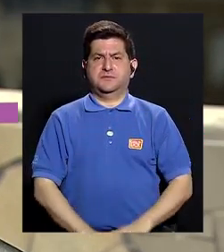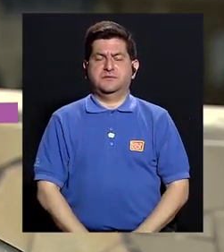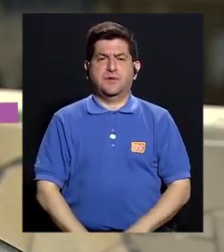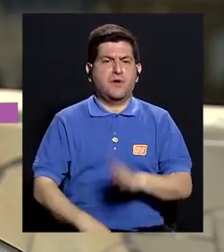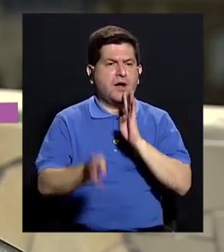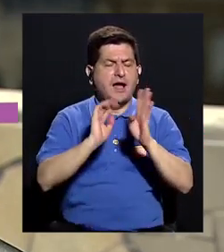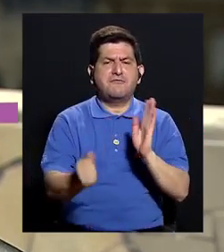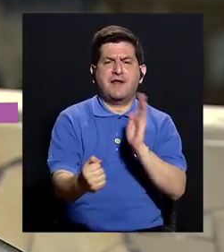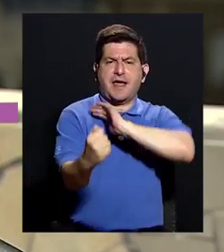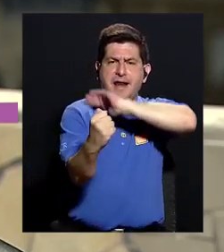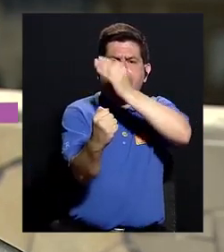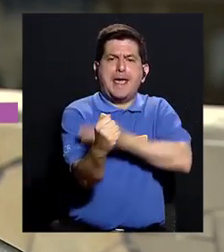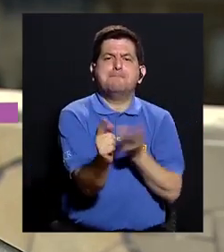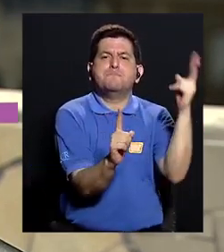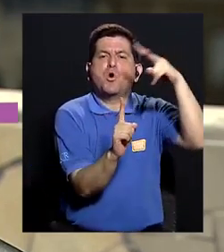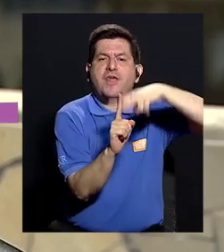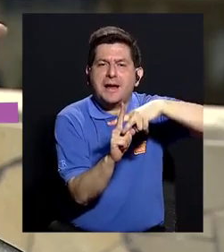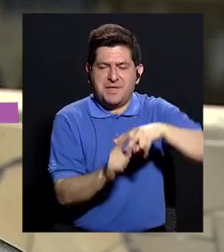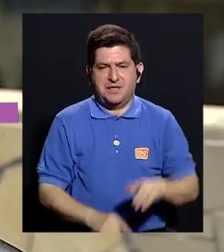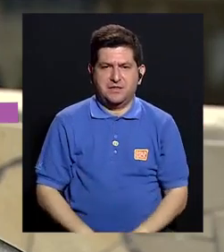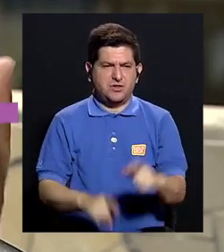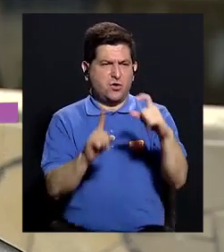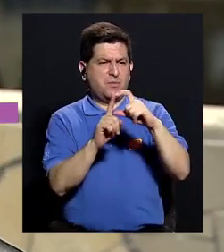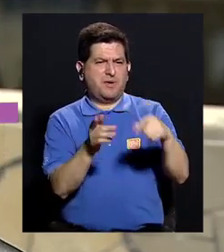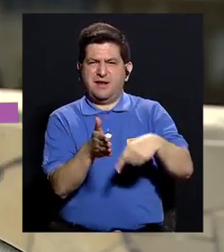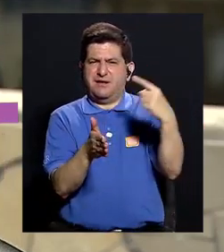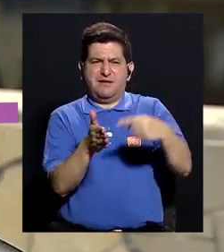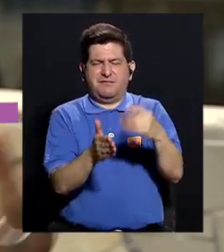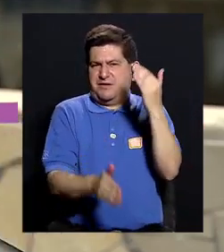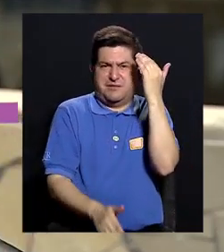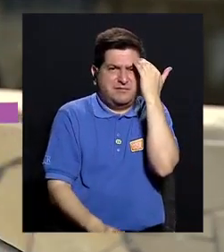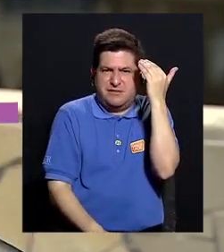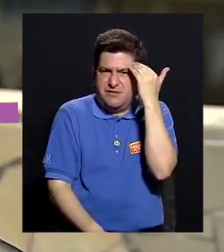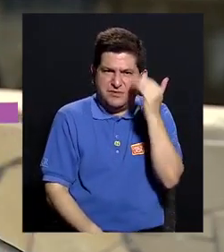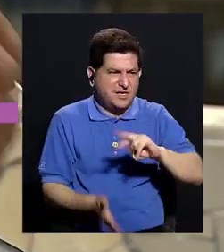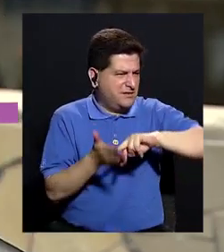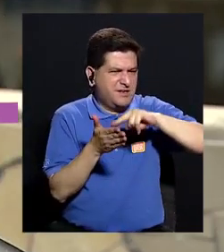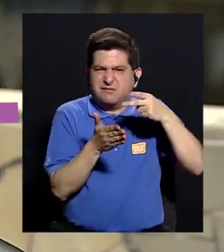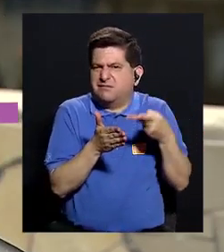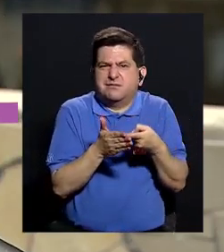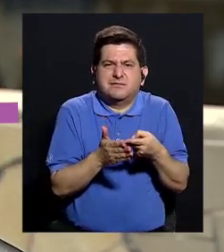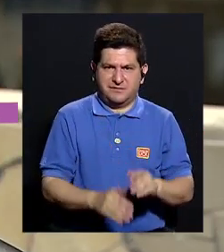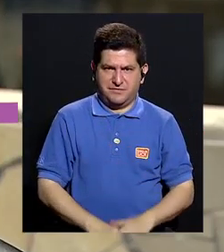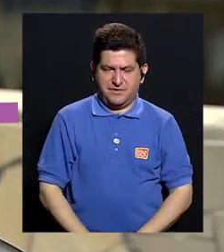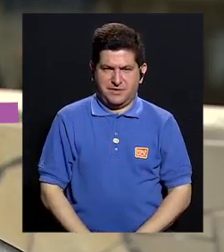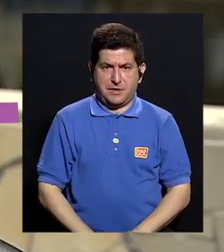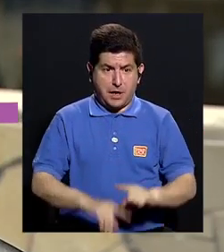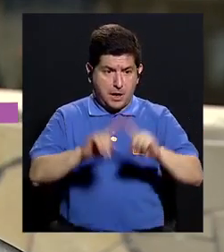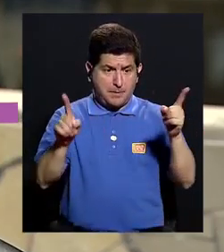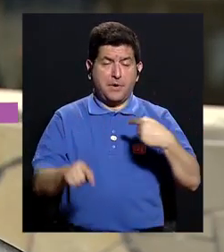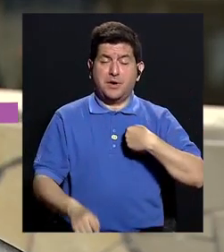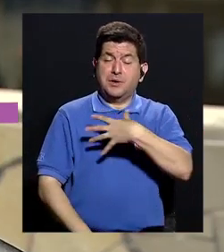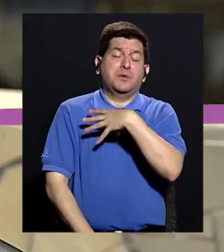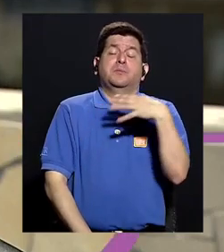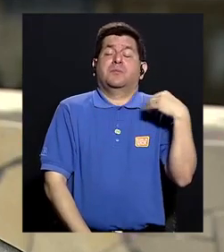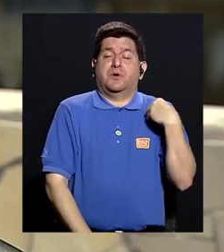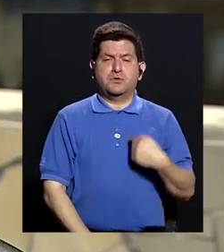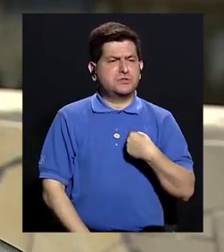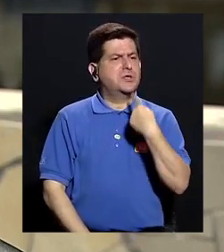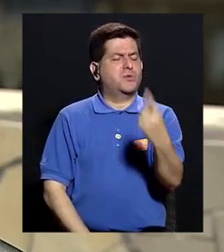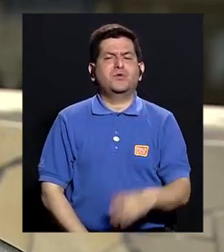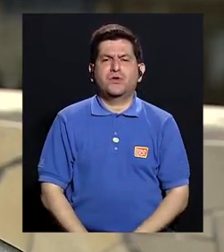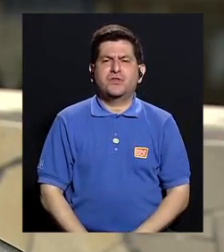Cuando hablamos de empoderamiento que es una palabra que a veces no sabemos como que significa pero a mí me encanta porque